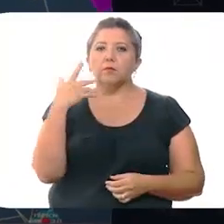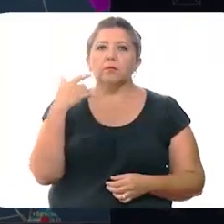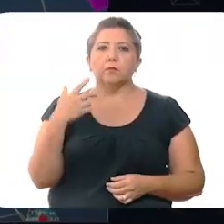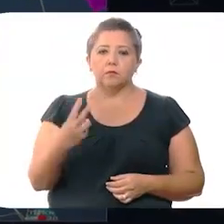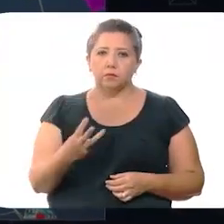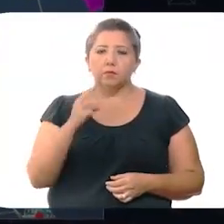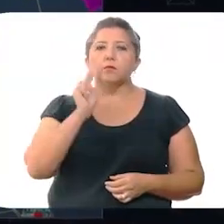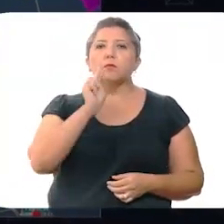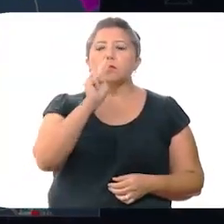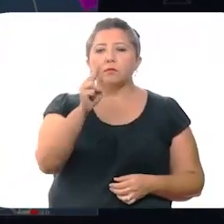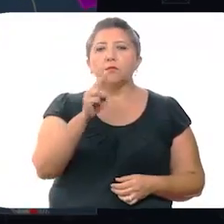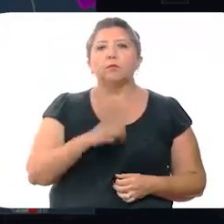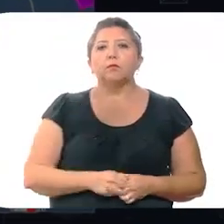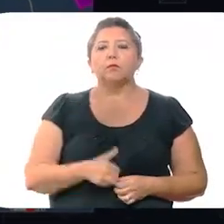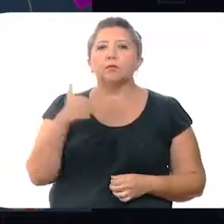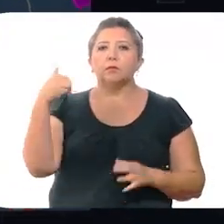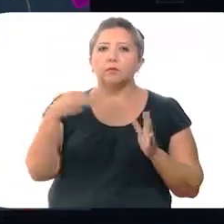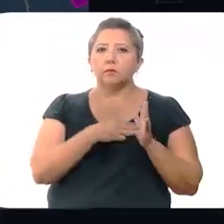7.453 en la zona norte,